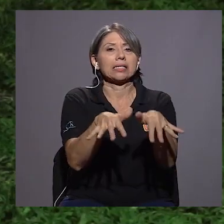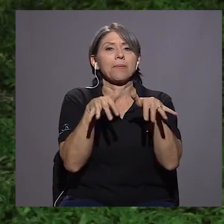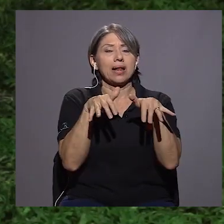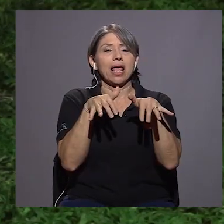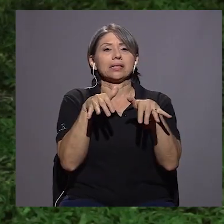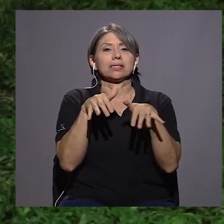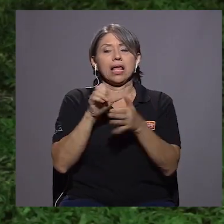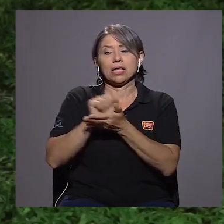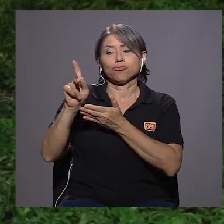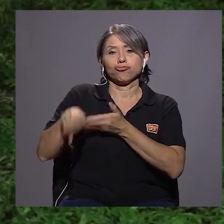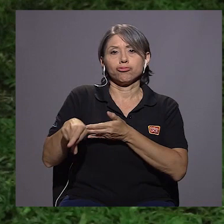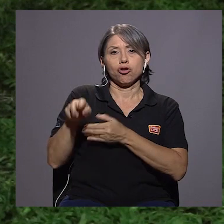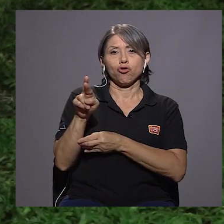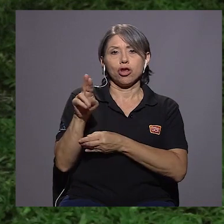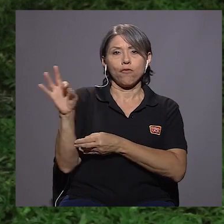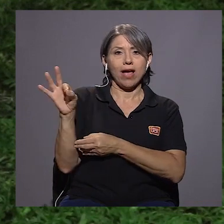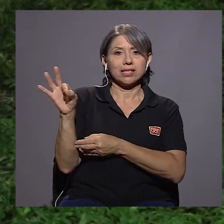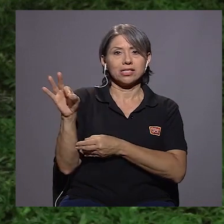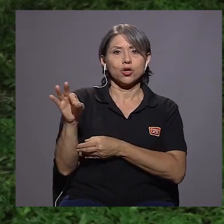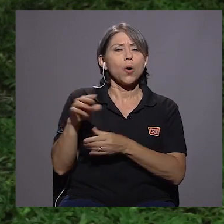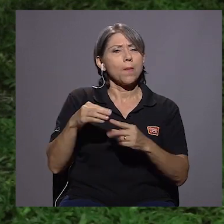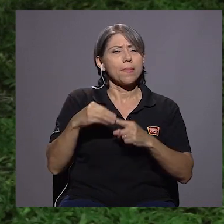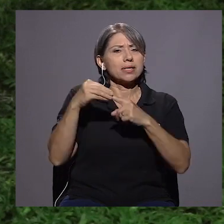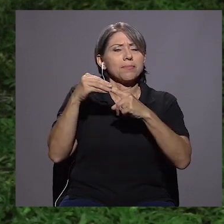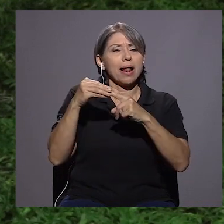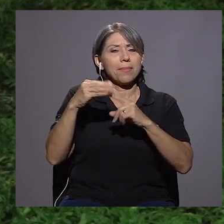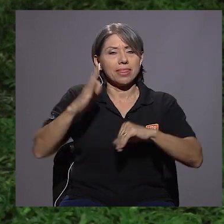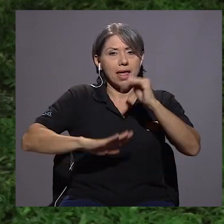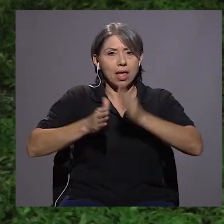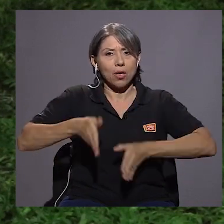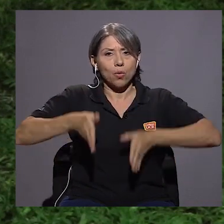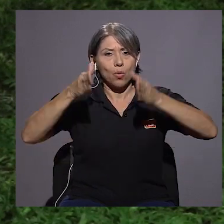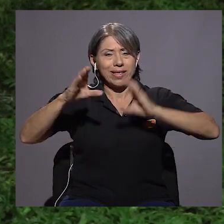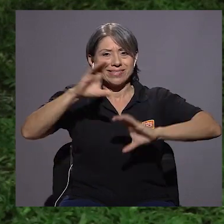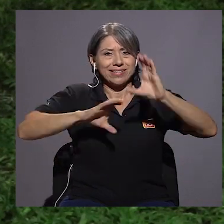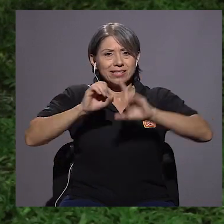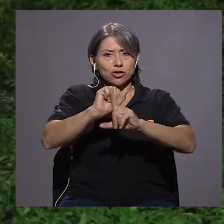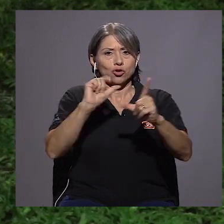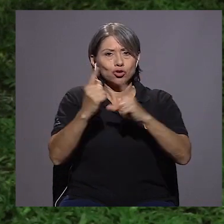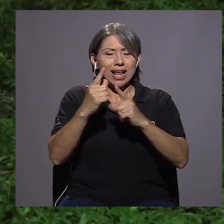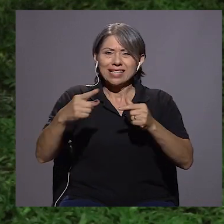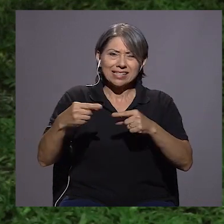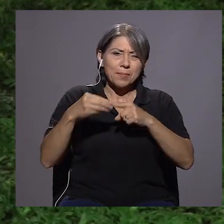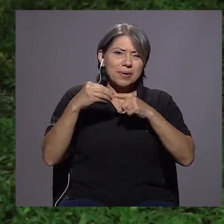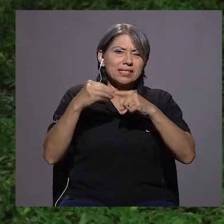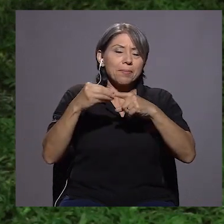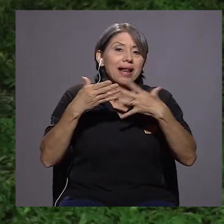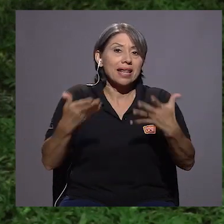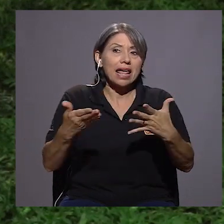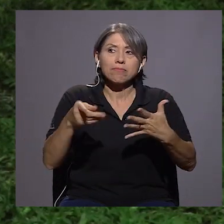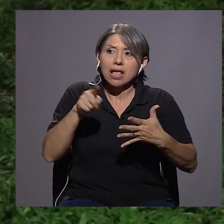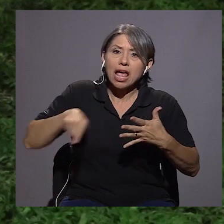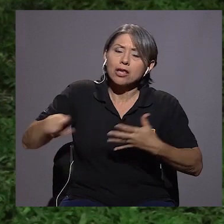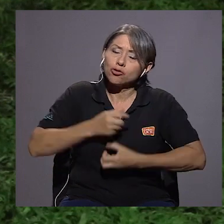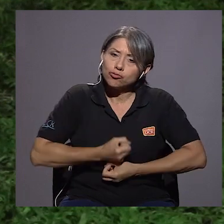asambleas en la Rodrigo Facio, en la cual, principalmente la de Ciencias Sociales, en la cual el principal acuerdo que se toma es enviar toda la solidaridad